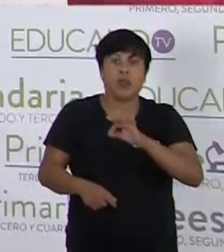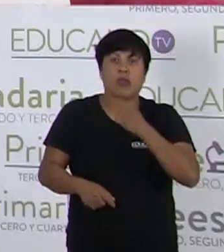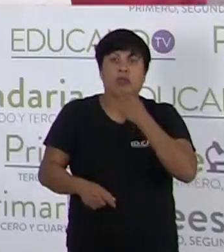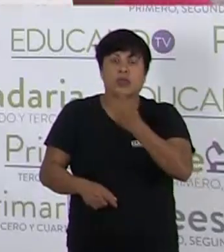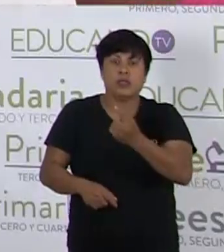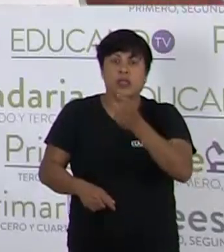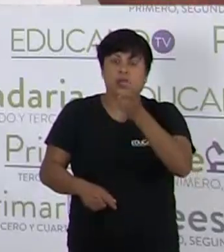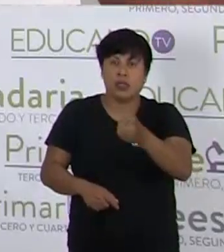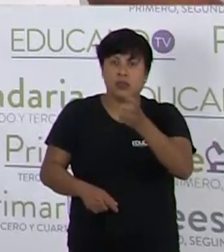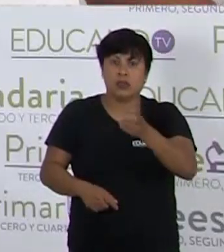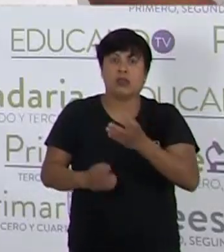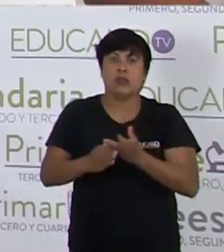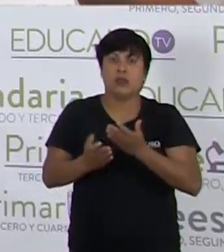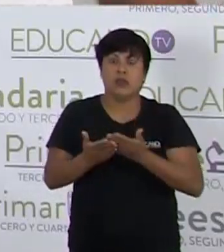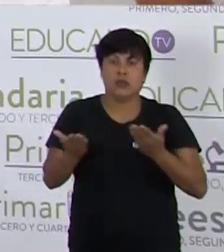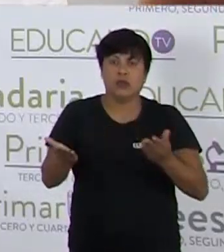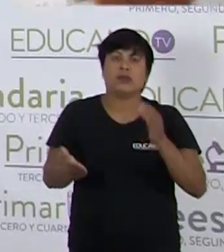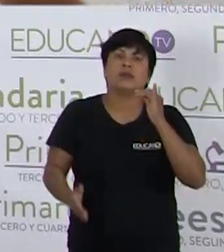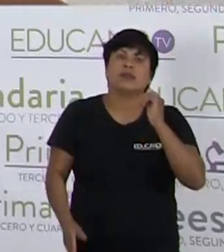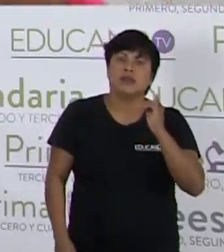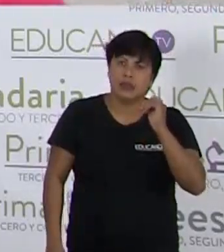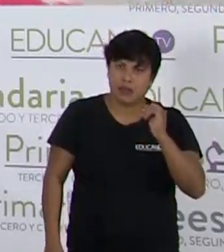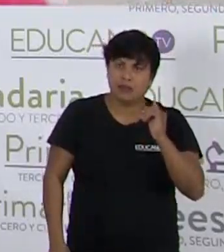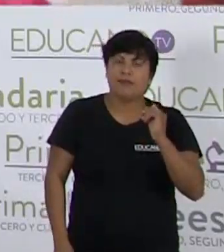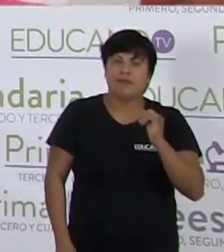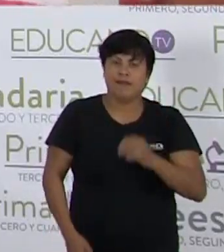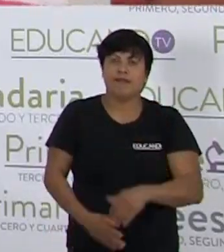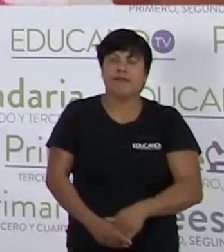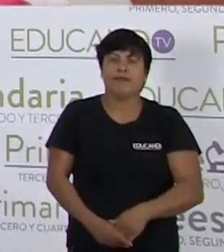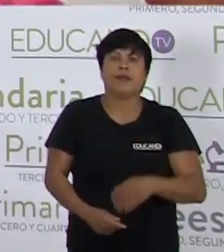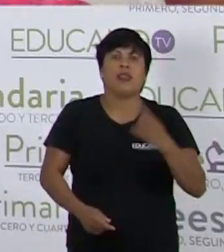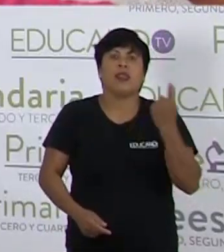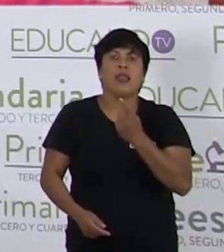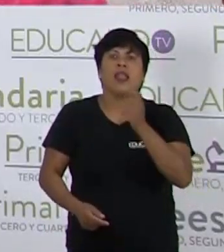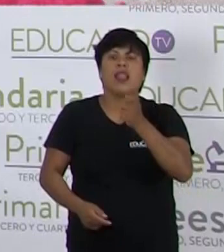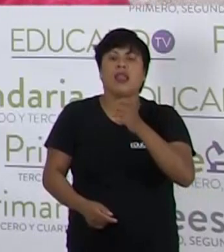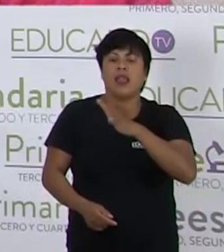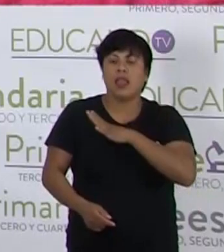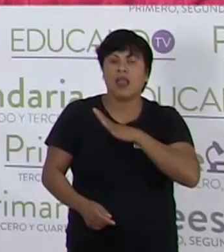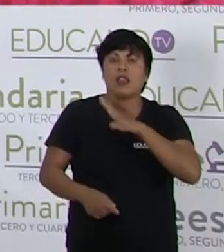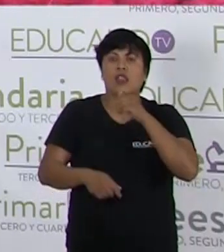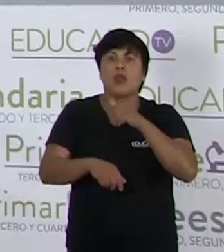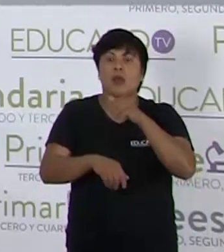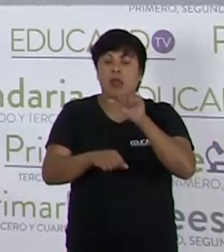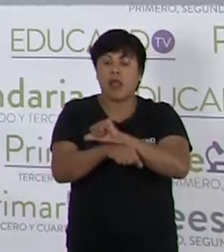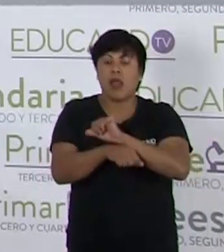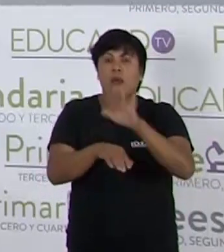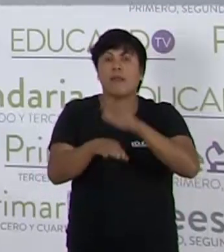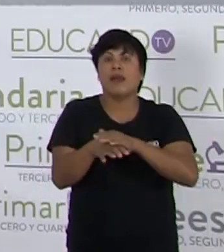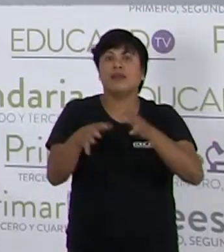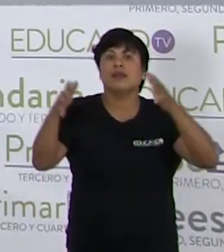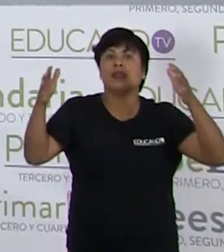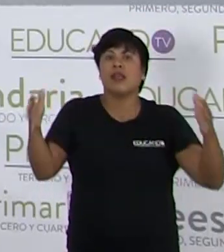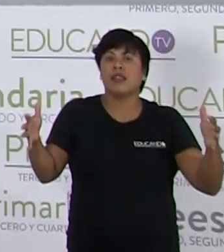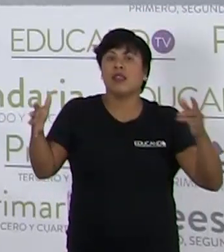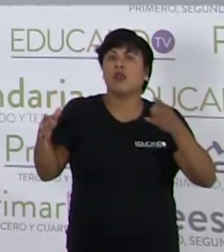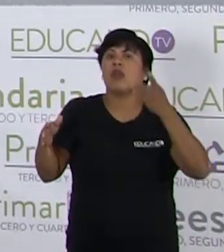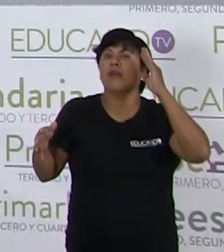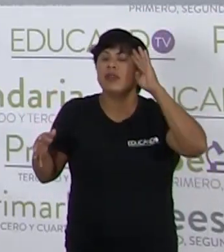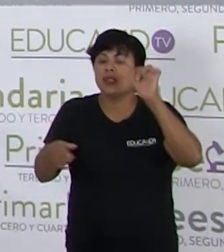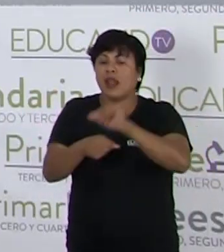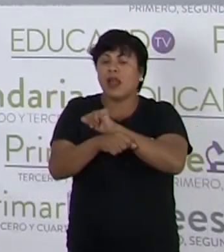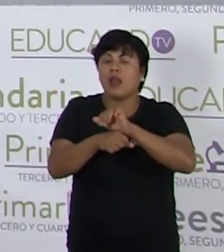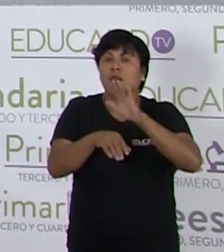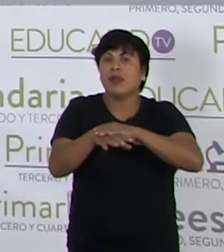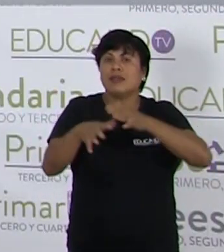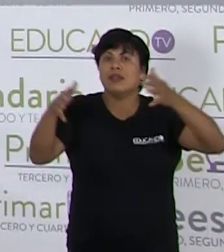esto? Claro que sí. ¿Qué representa el carro más grande? ¿Tú qué dices? ¿Qué representa